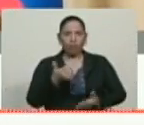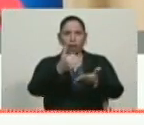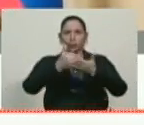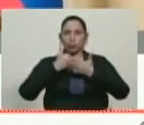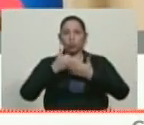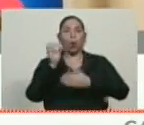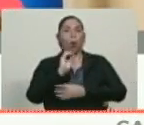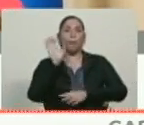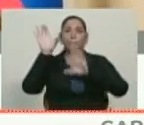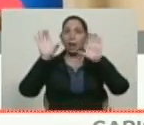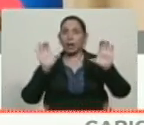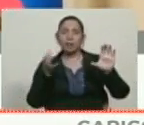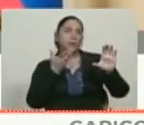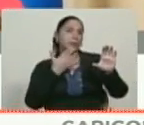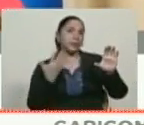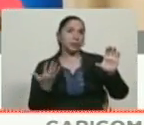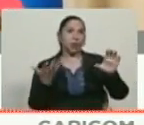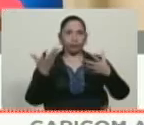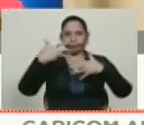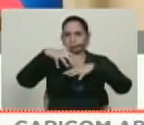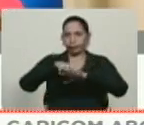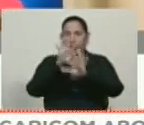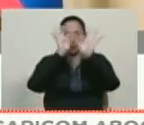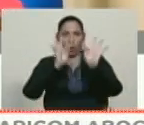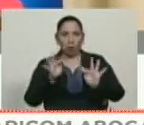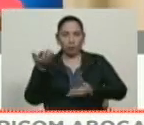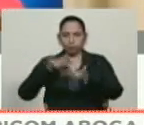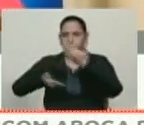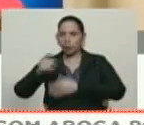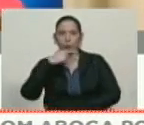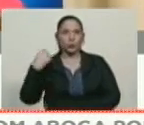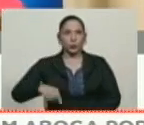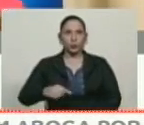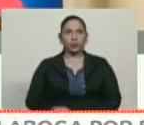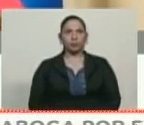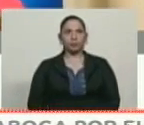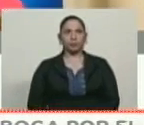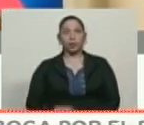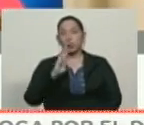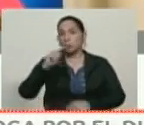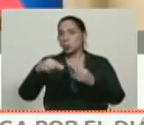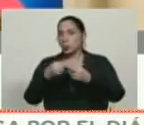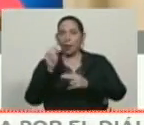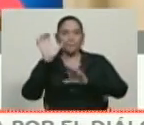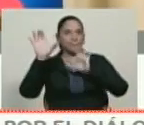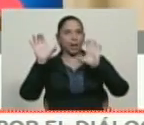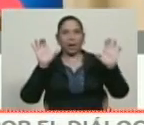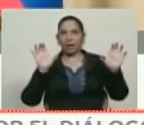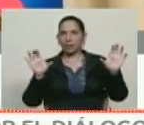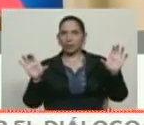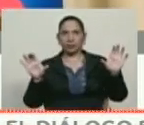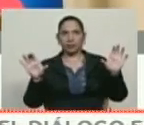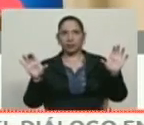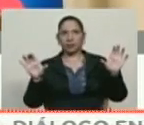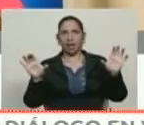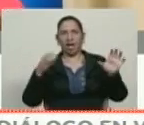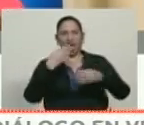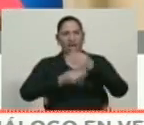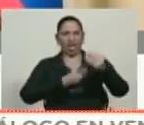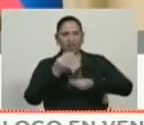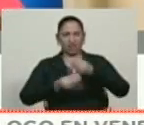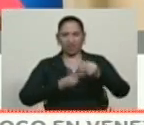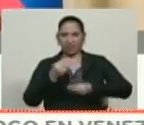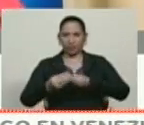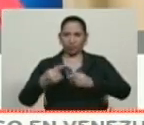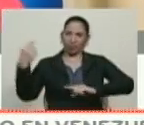de países como en efecto tenemos mecanismos de cooperación con Rusia, pero nunca de países que han ejercido acciones